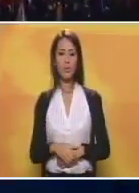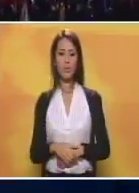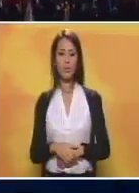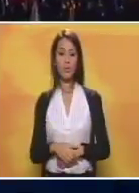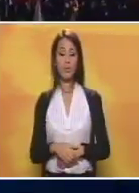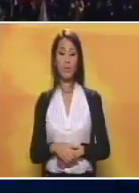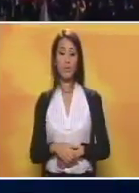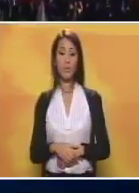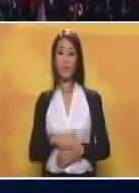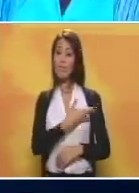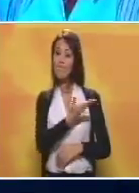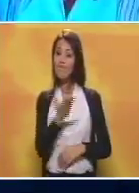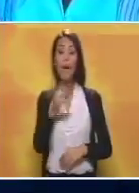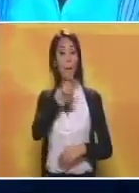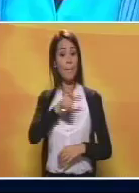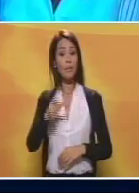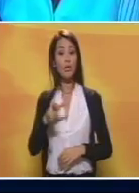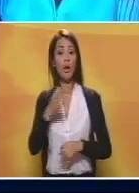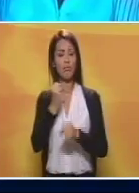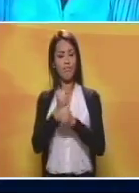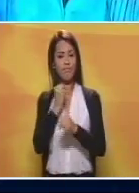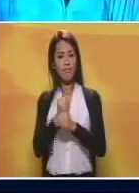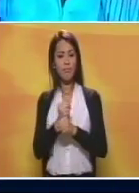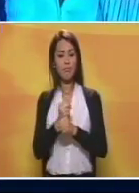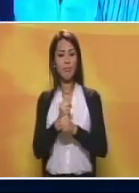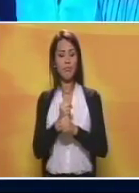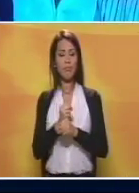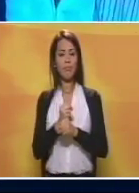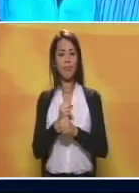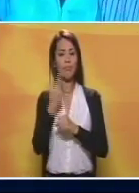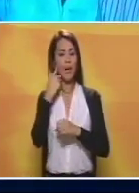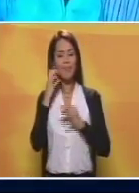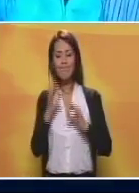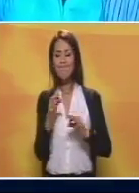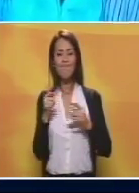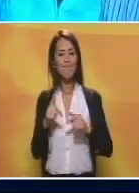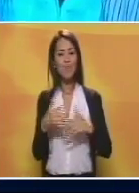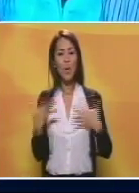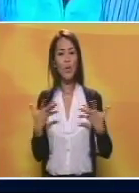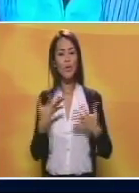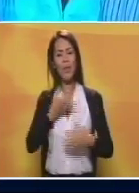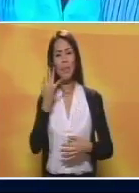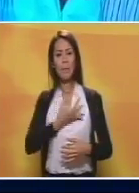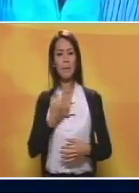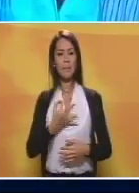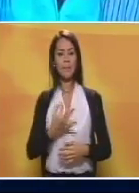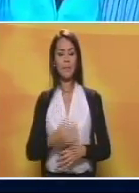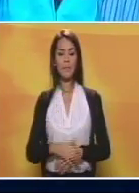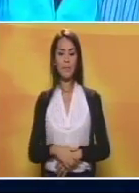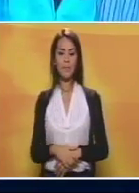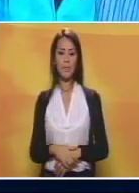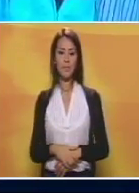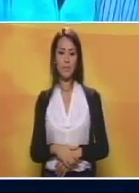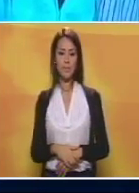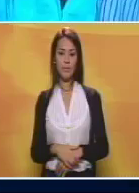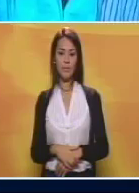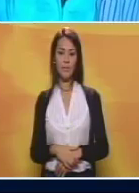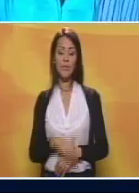las personas que trabajaron para hacer este momento una realidad.